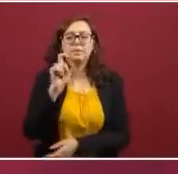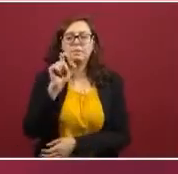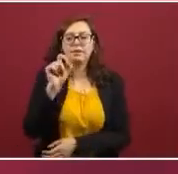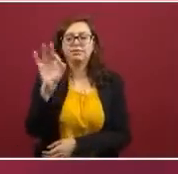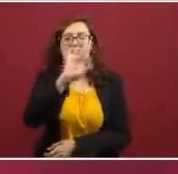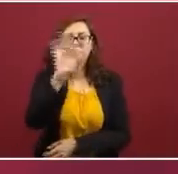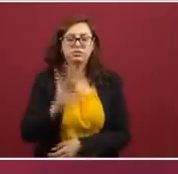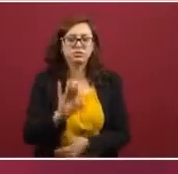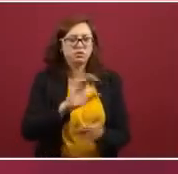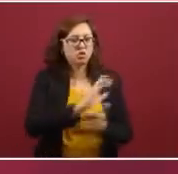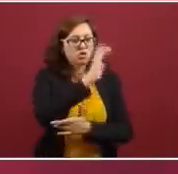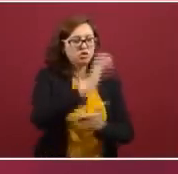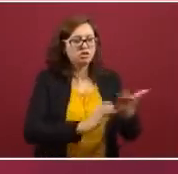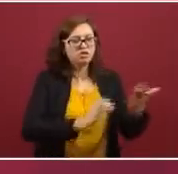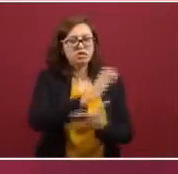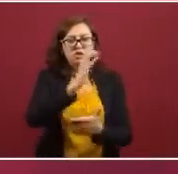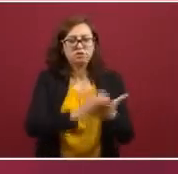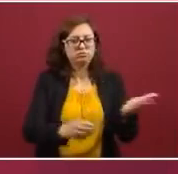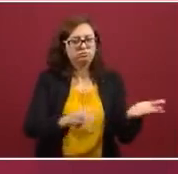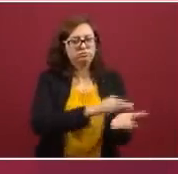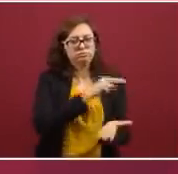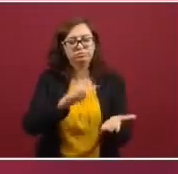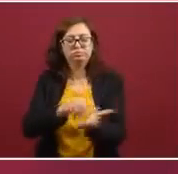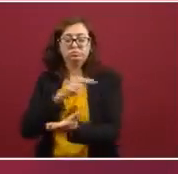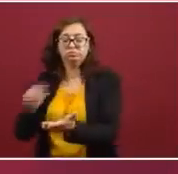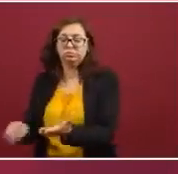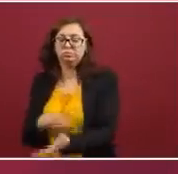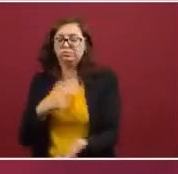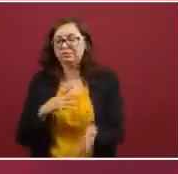otorgaron contratos que los vamos a respetar,